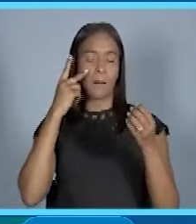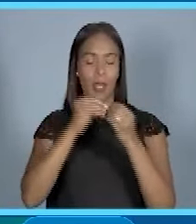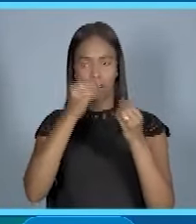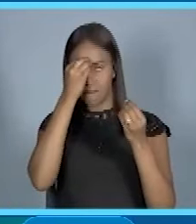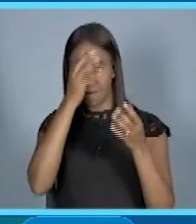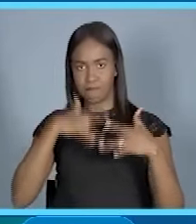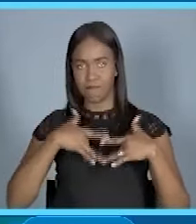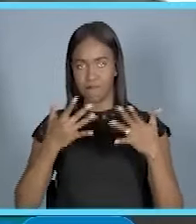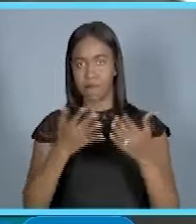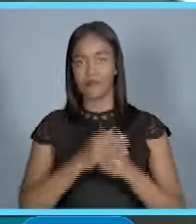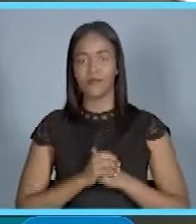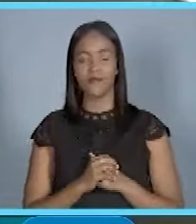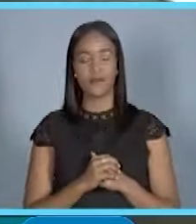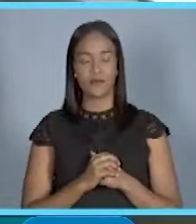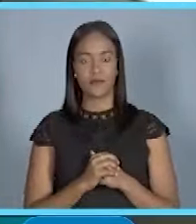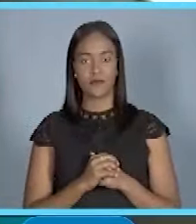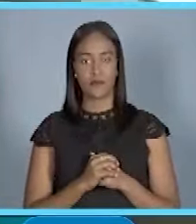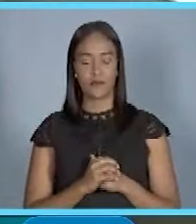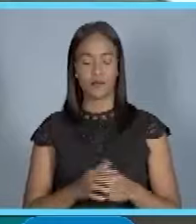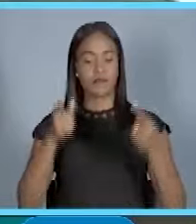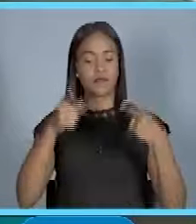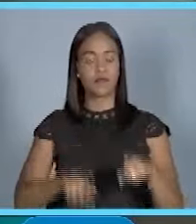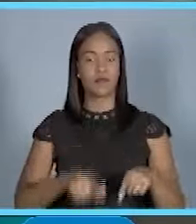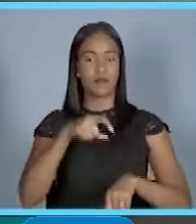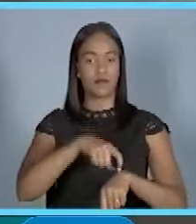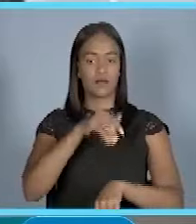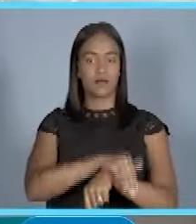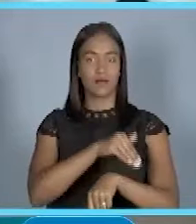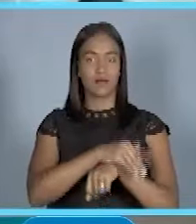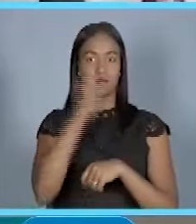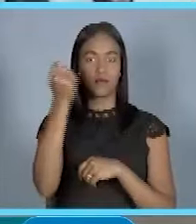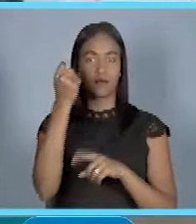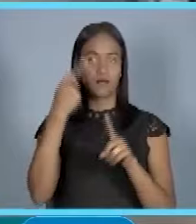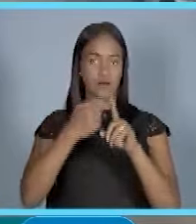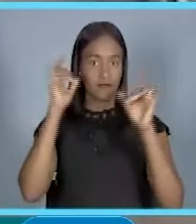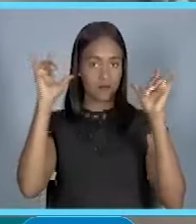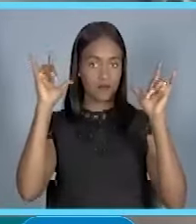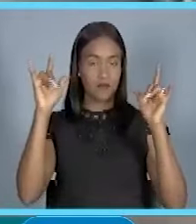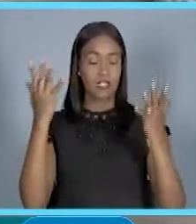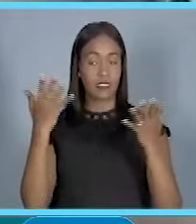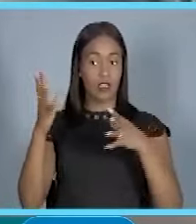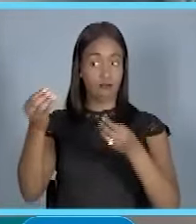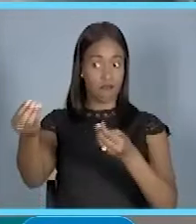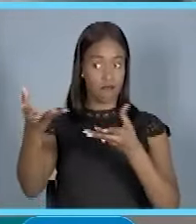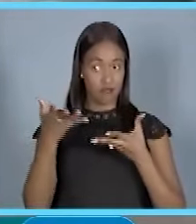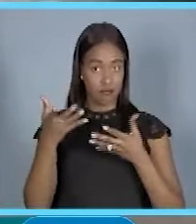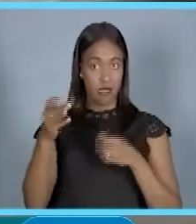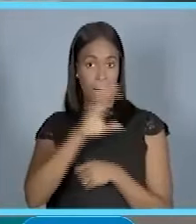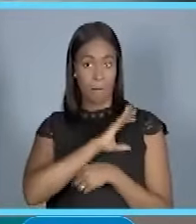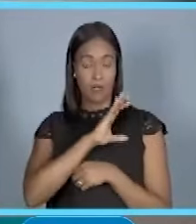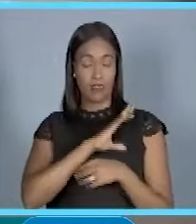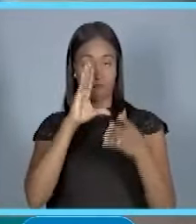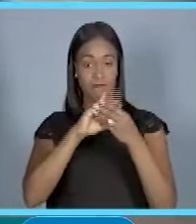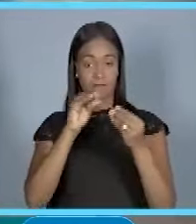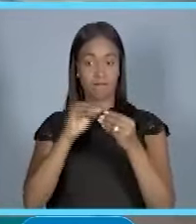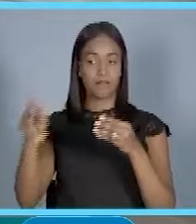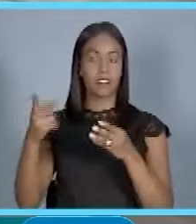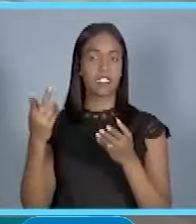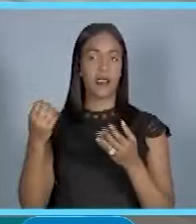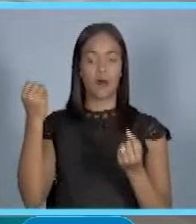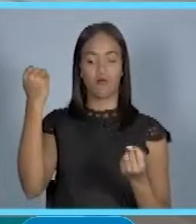caso. Veamos. El hecho ocurrió la noche del martes en Santiago y, según el informe policial, el profesional